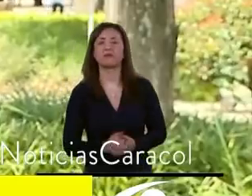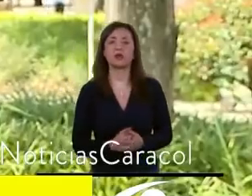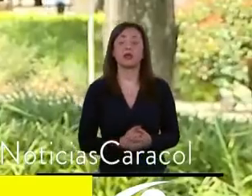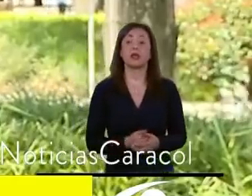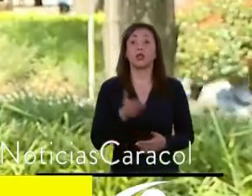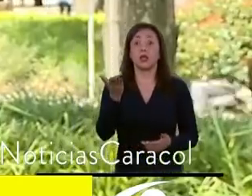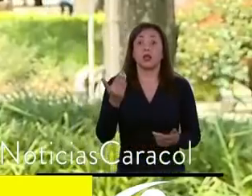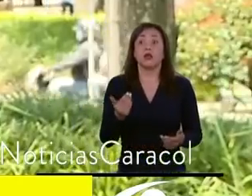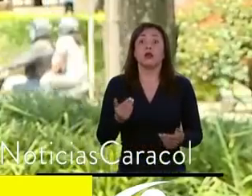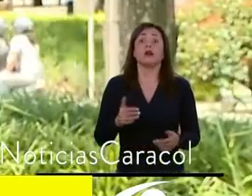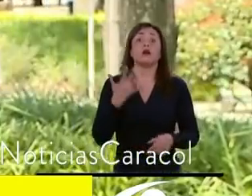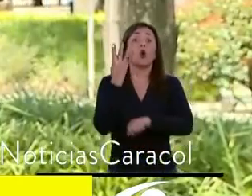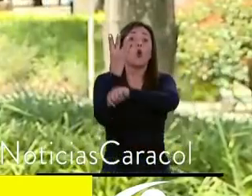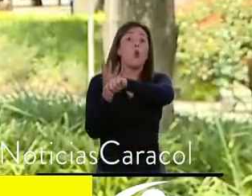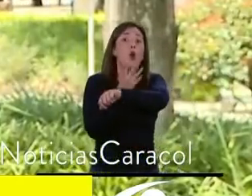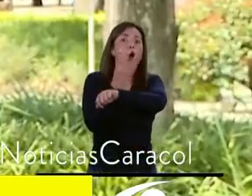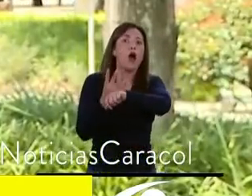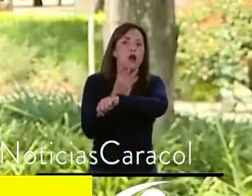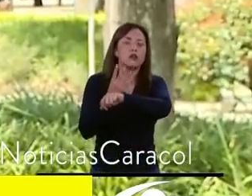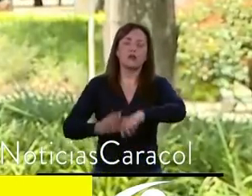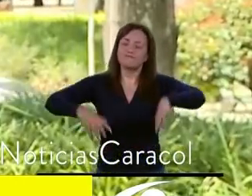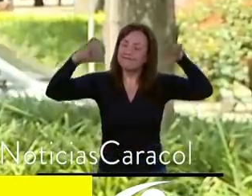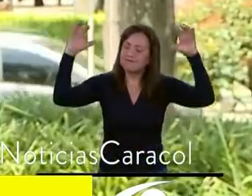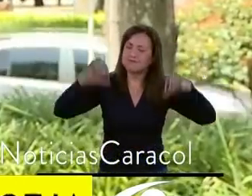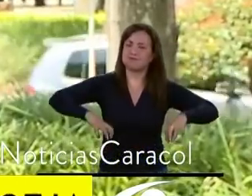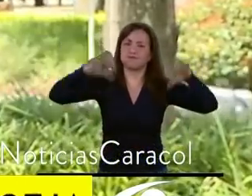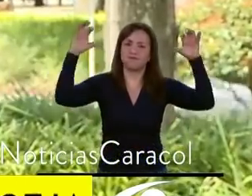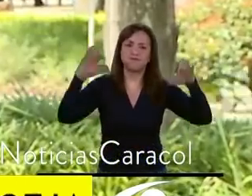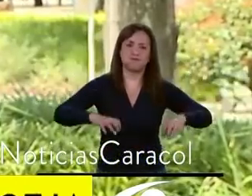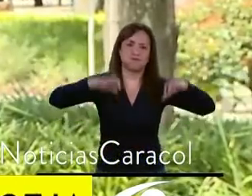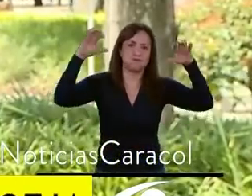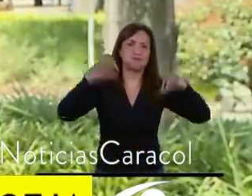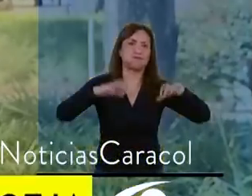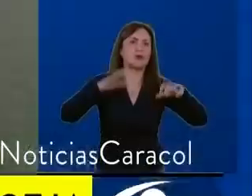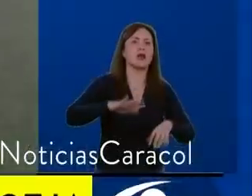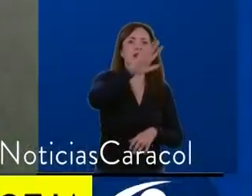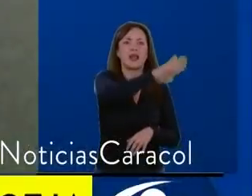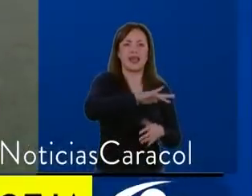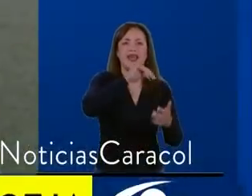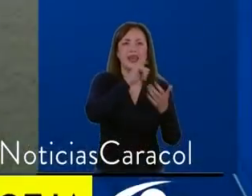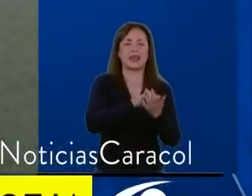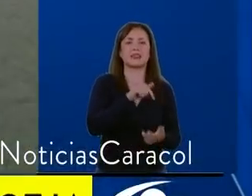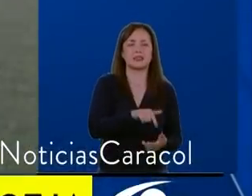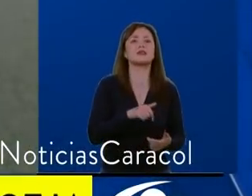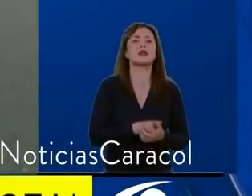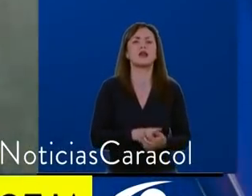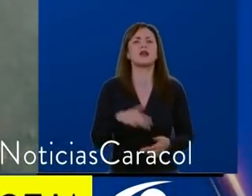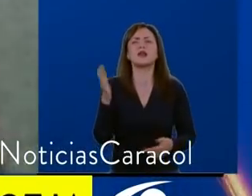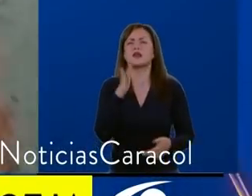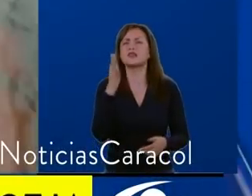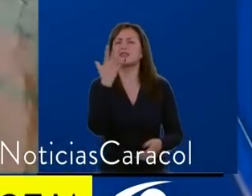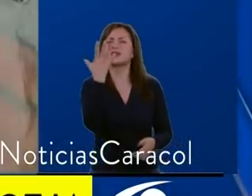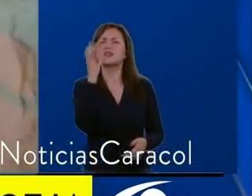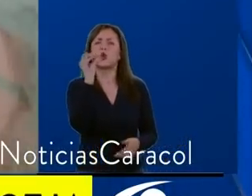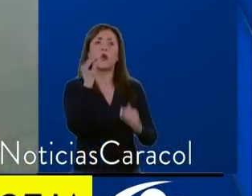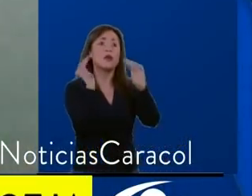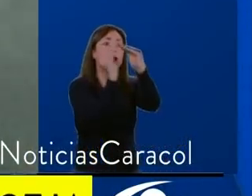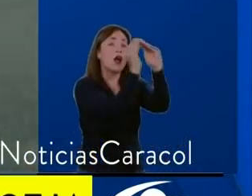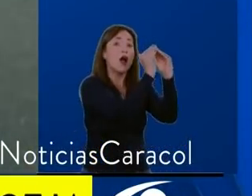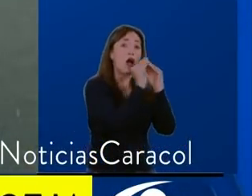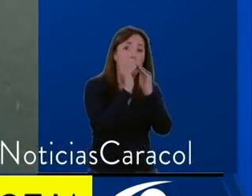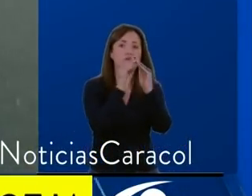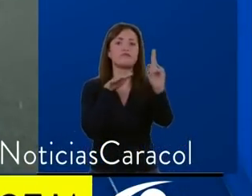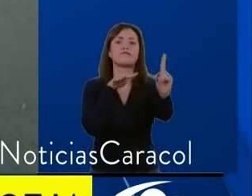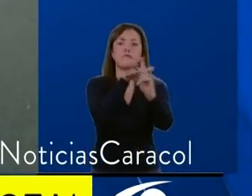Juanita, por más de 4 horas se extendieron las lluvias en este municipio ubicado al oriente antioqueño. Más de 50 viviendas